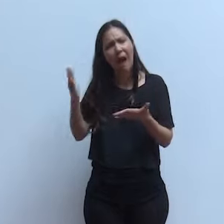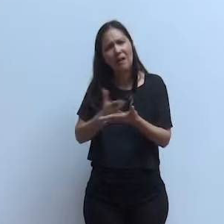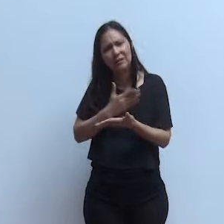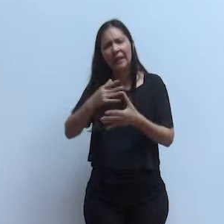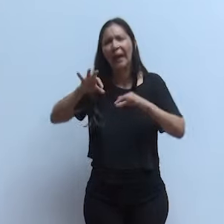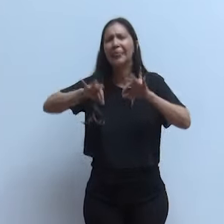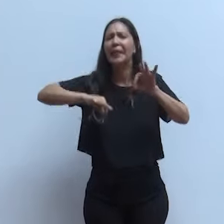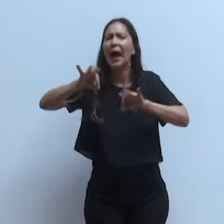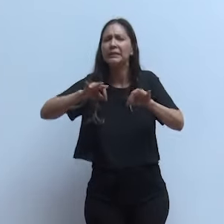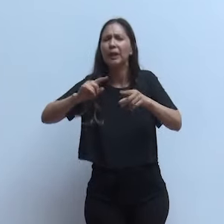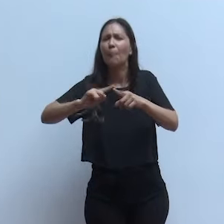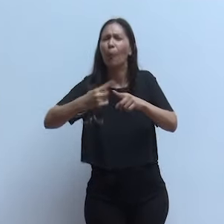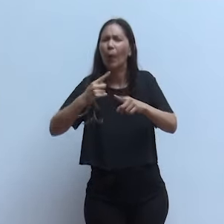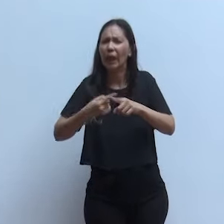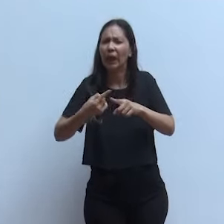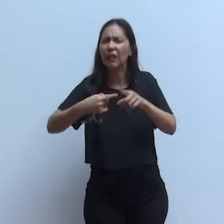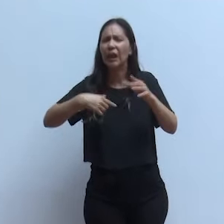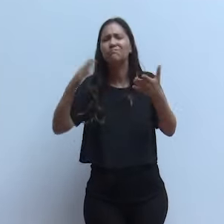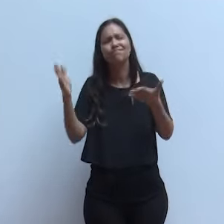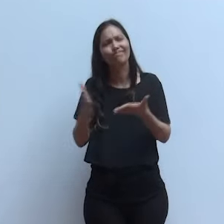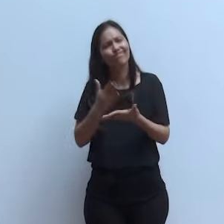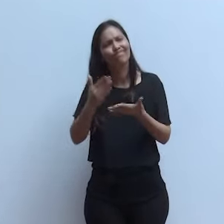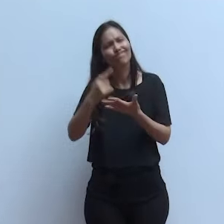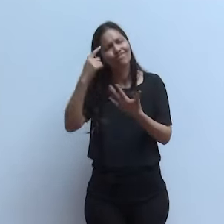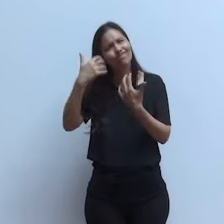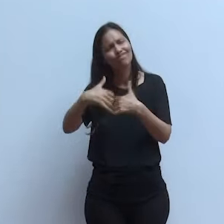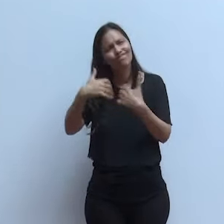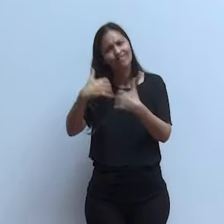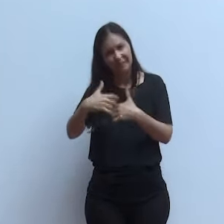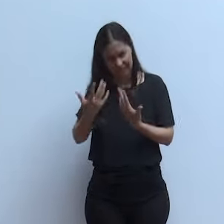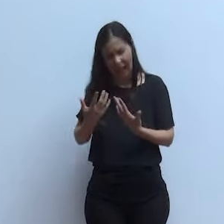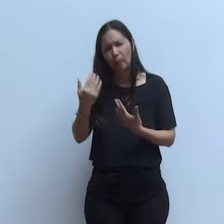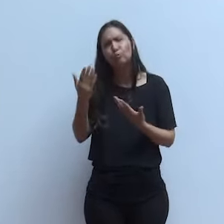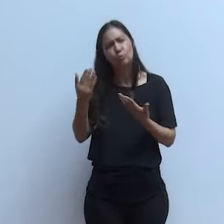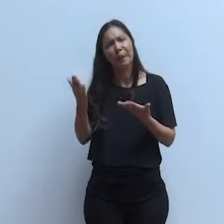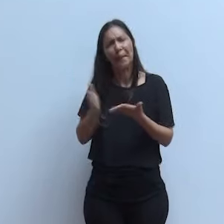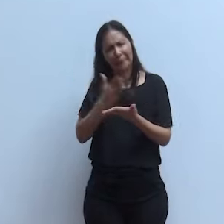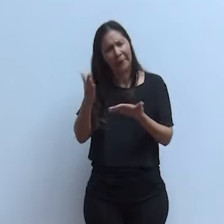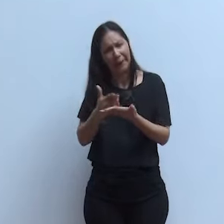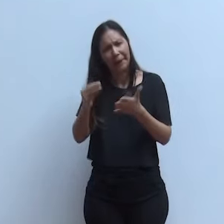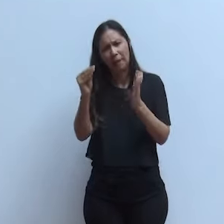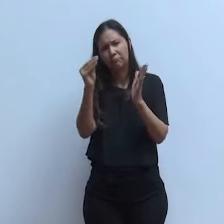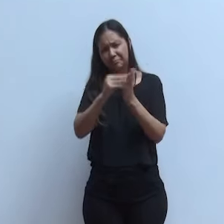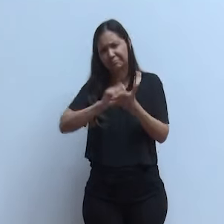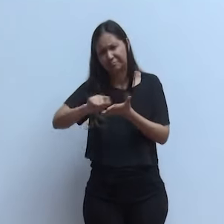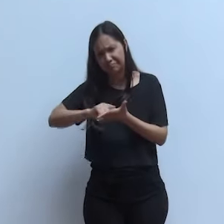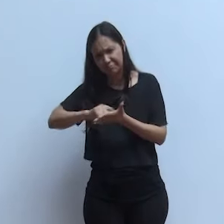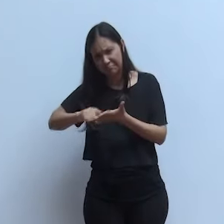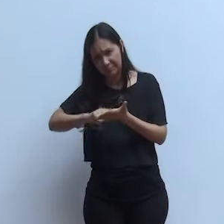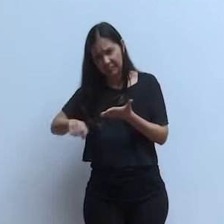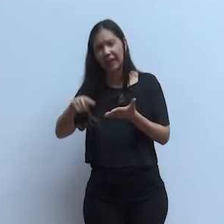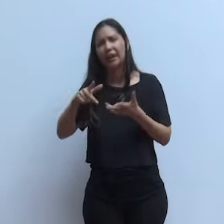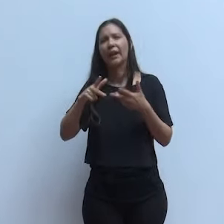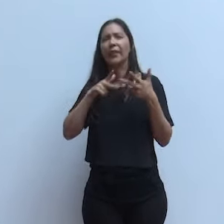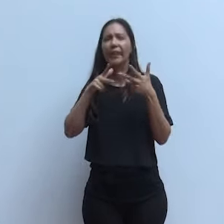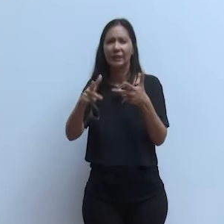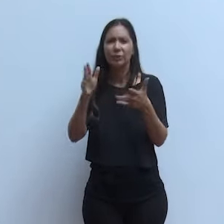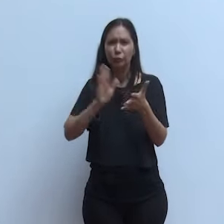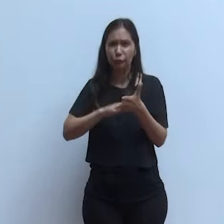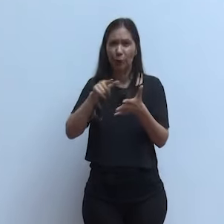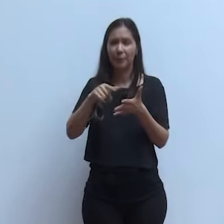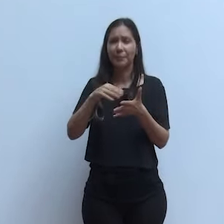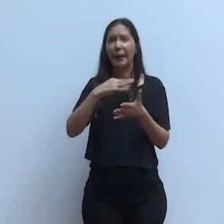muchas hay muchas páginas al comienzo y al final del libro que que están destinadas un poco a a Javier